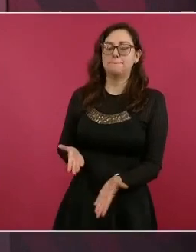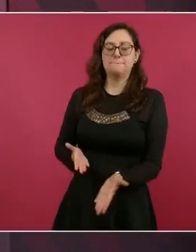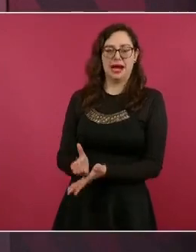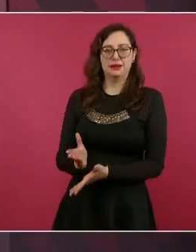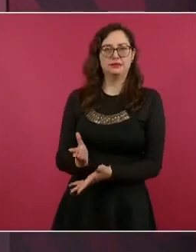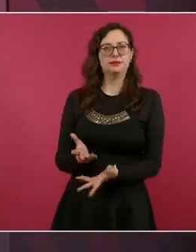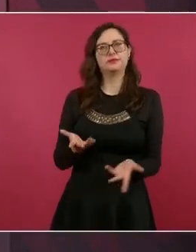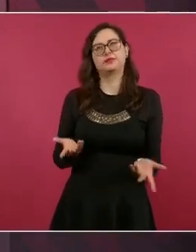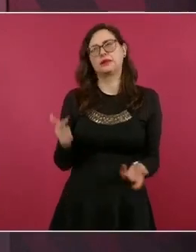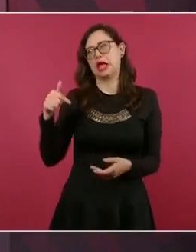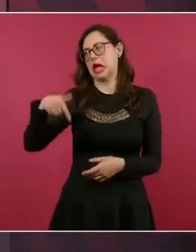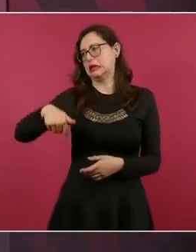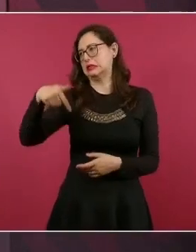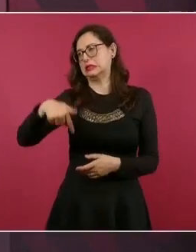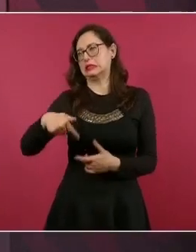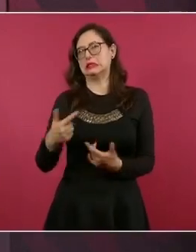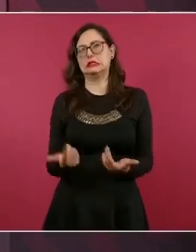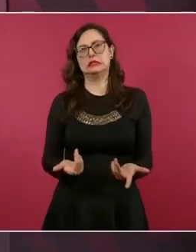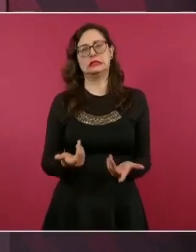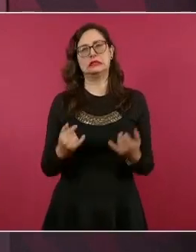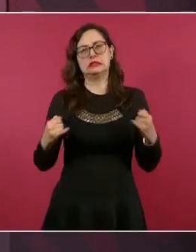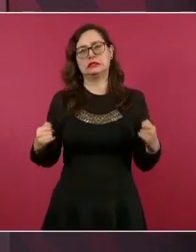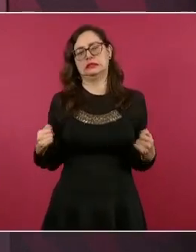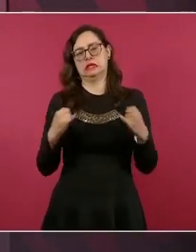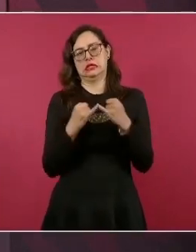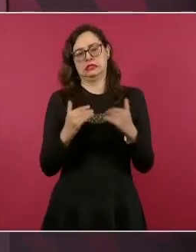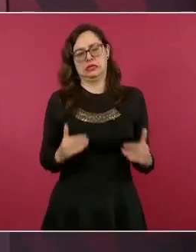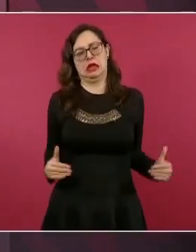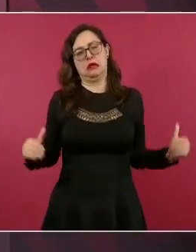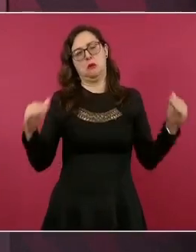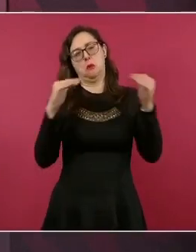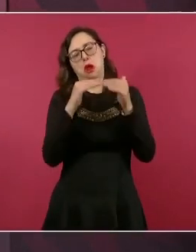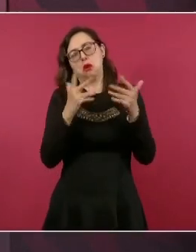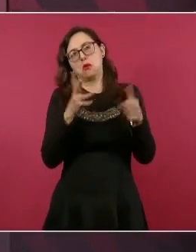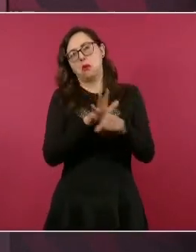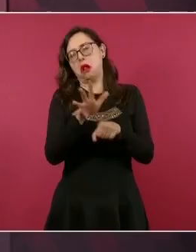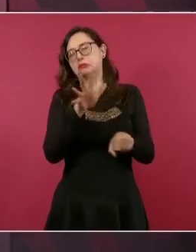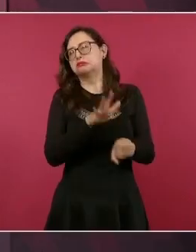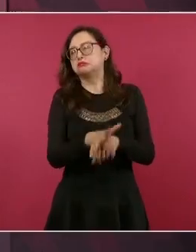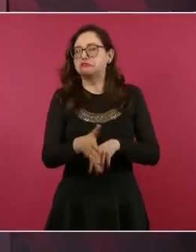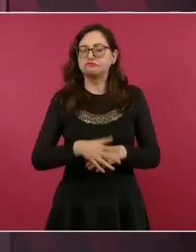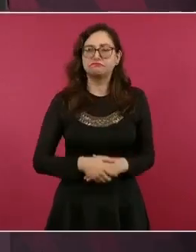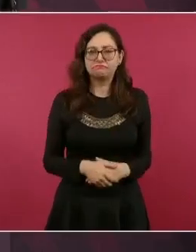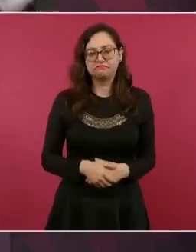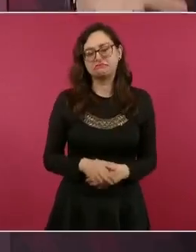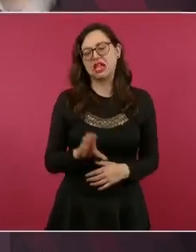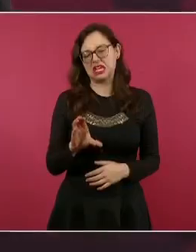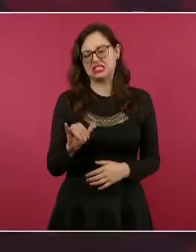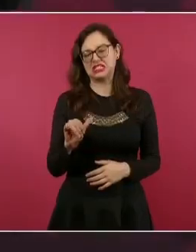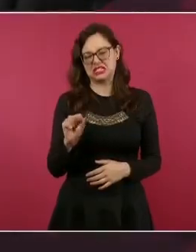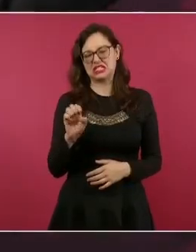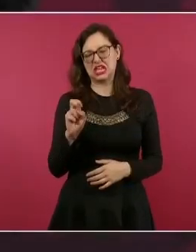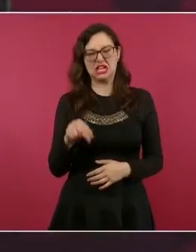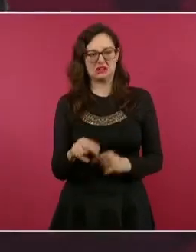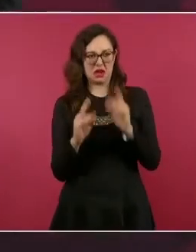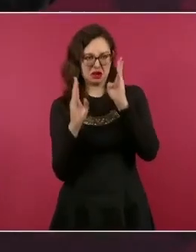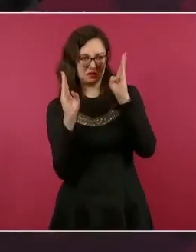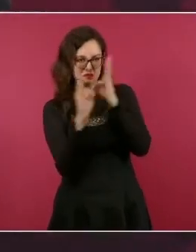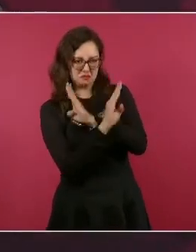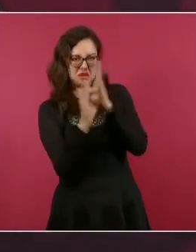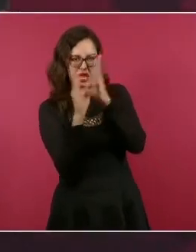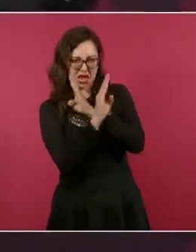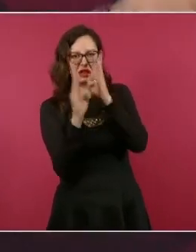espionaje de Salinas de Gortari, para que se entienda, porque si no,